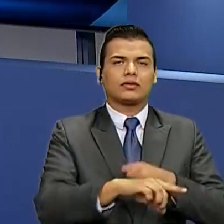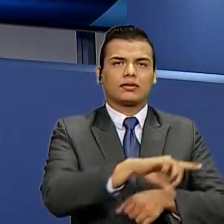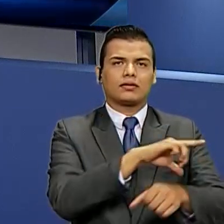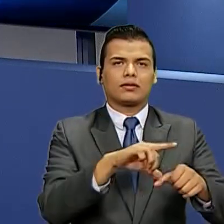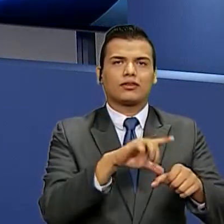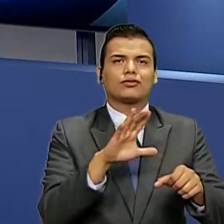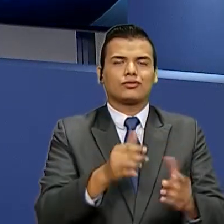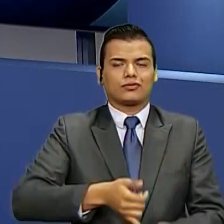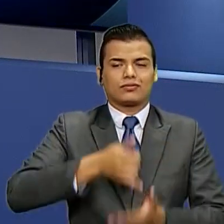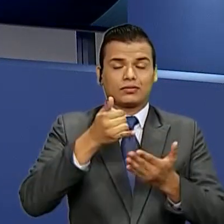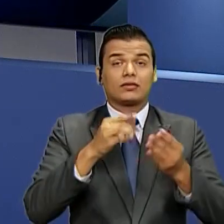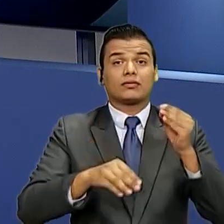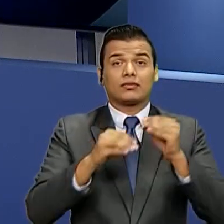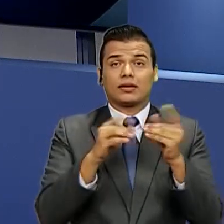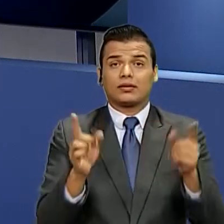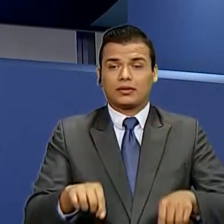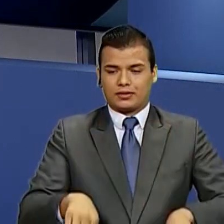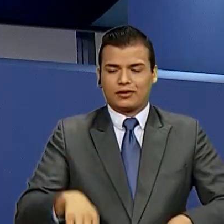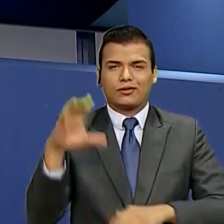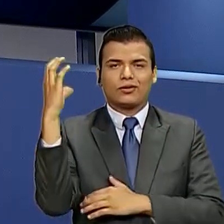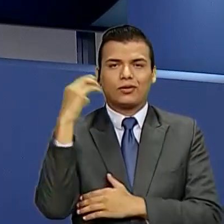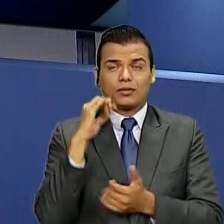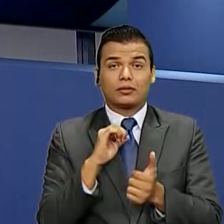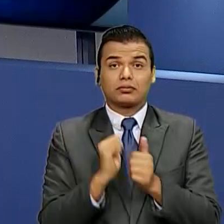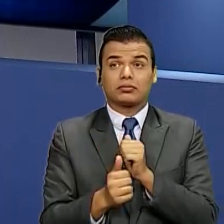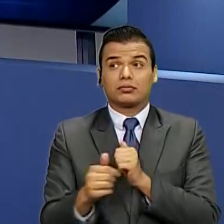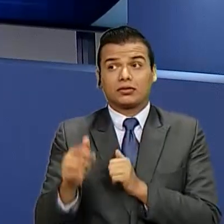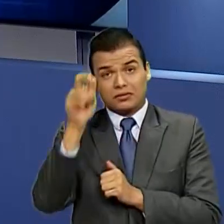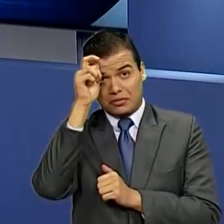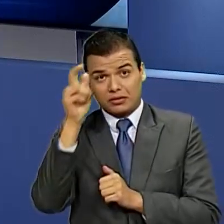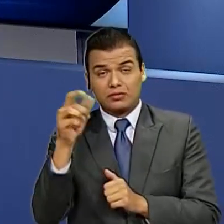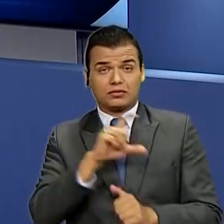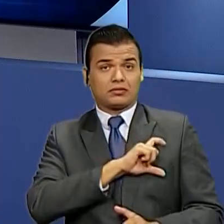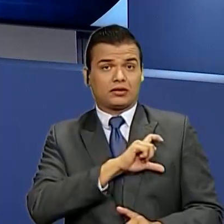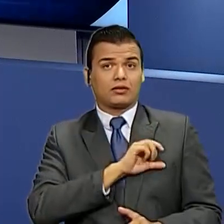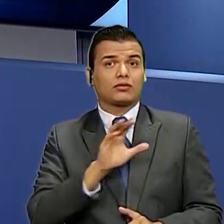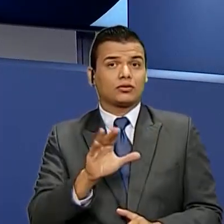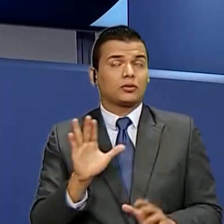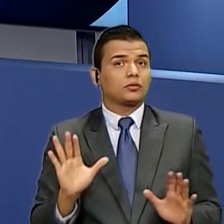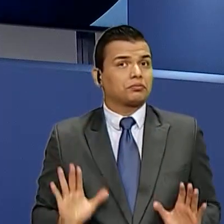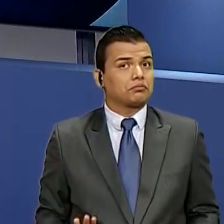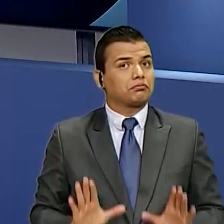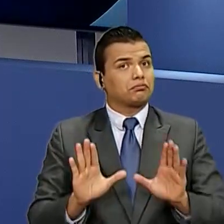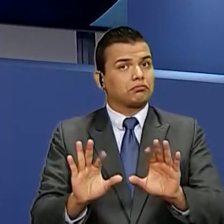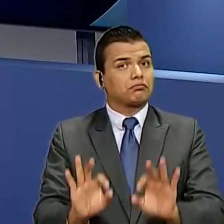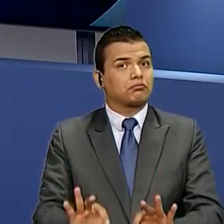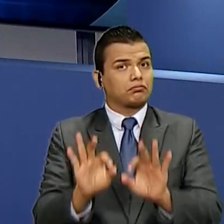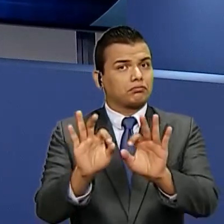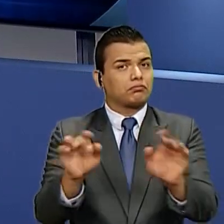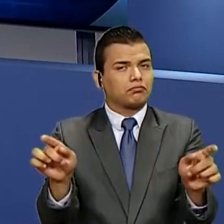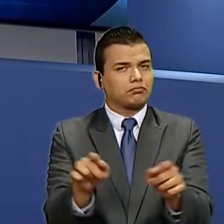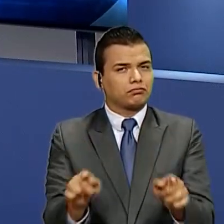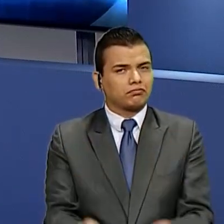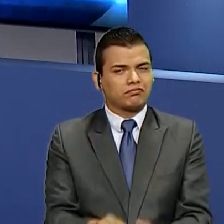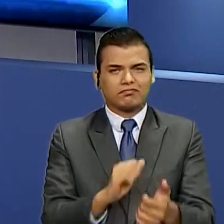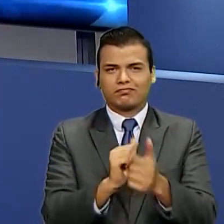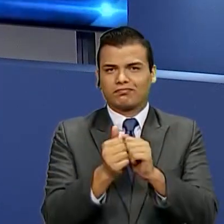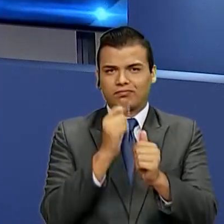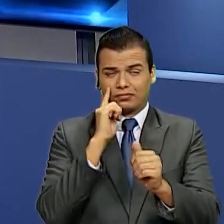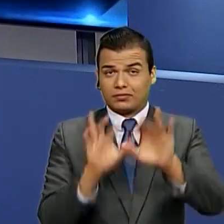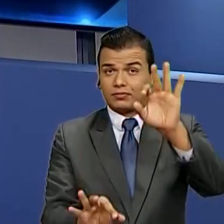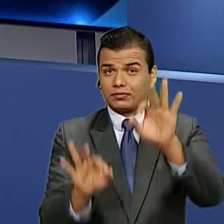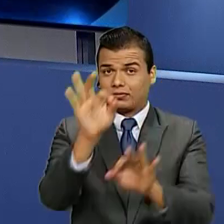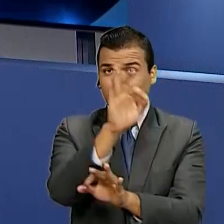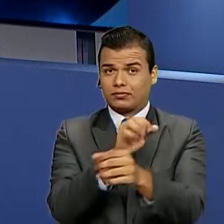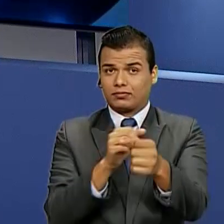y del torneo colombiano para los playoffs. Pero clasificó América y Deportivo Cali. Señores, resumen de deportes en Telepacífico Noticias, arrancando